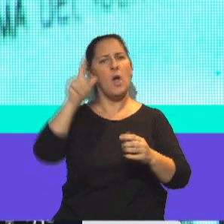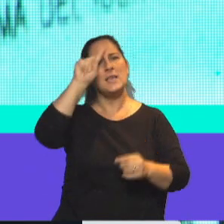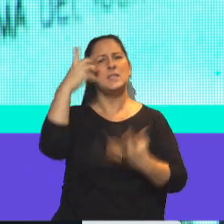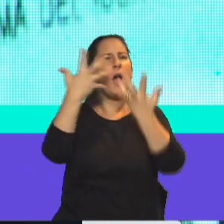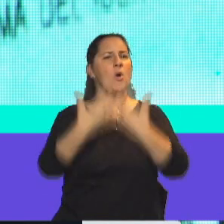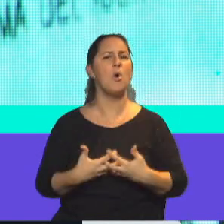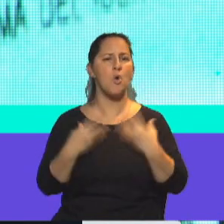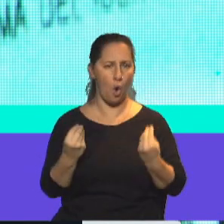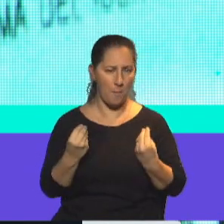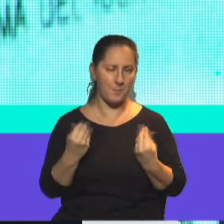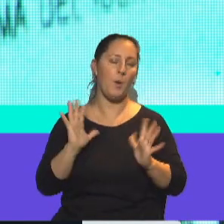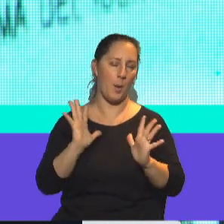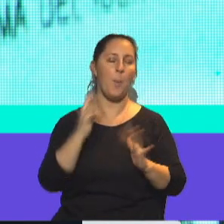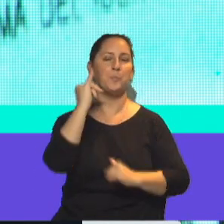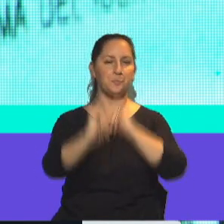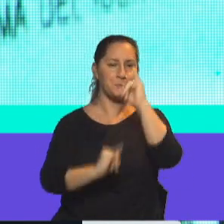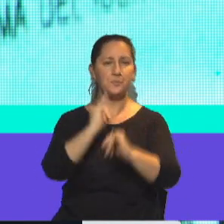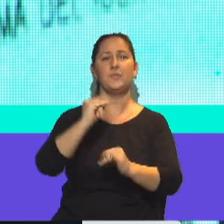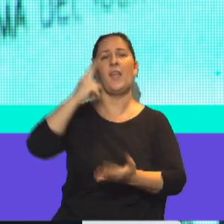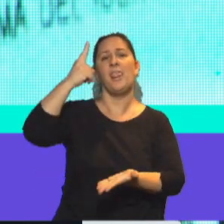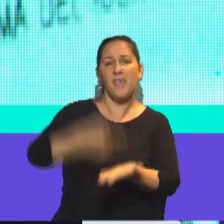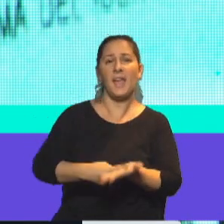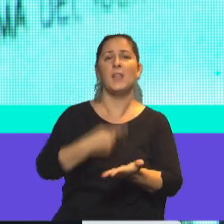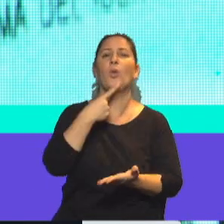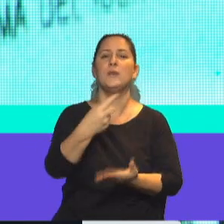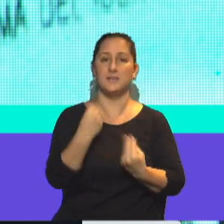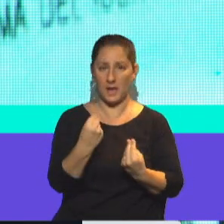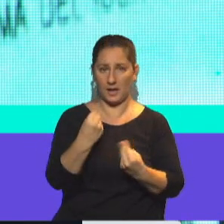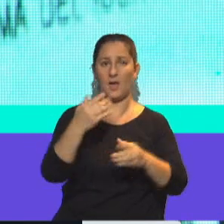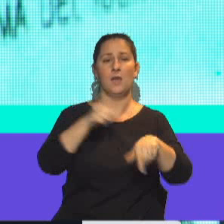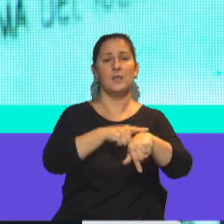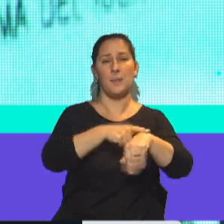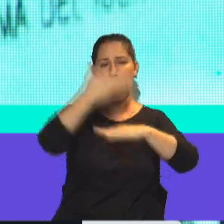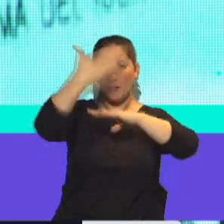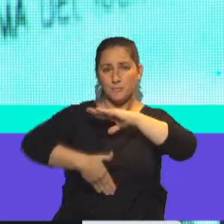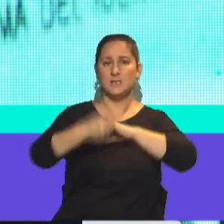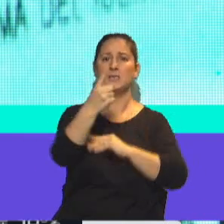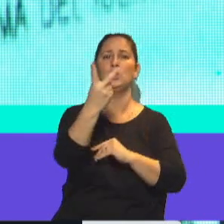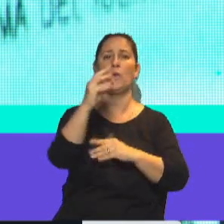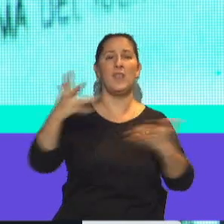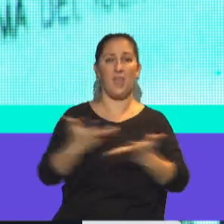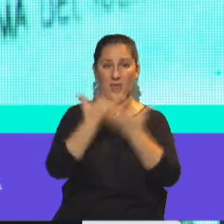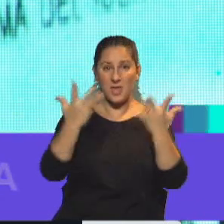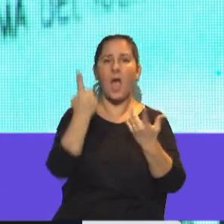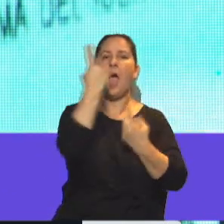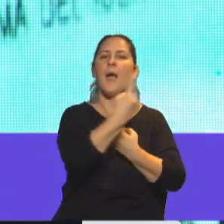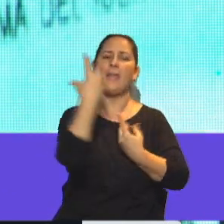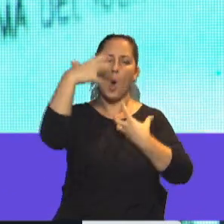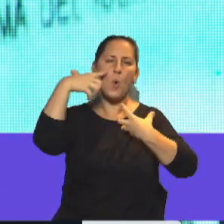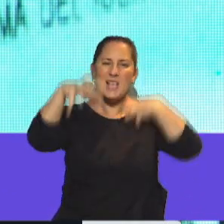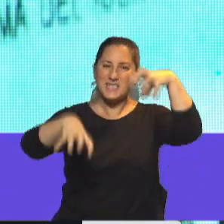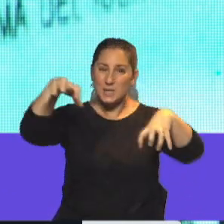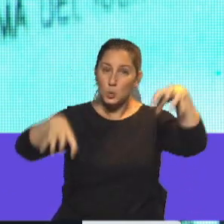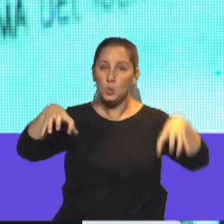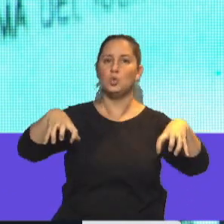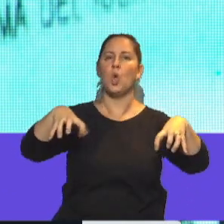lo que podemos adelantar es que el decreto lo que establece es un plazo de 120 días para que cada una de las instituciones vaya adecuando